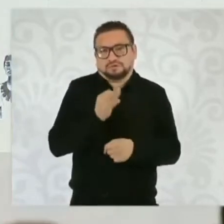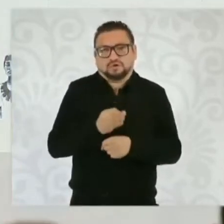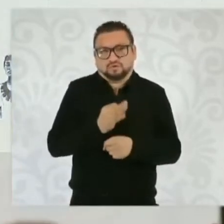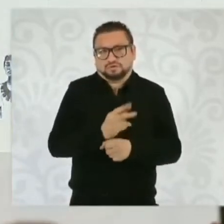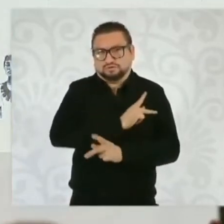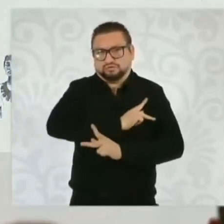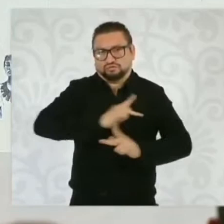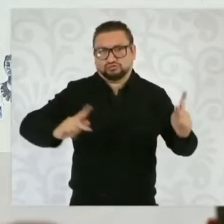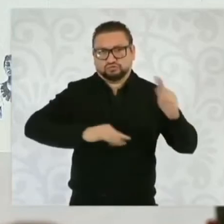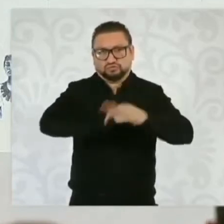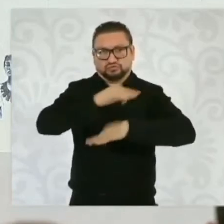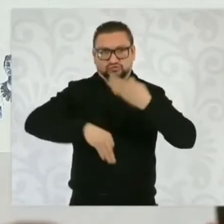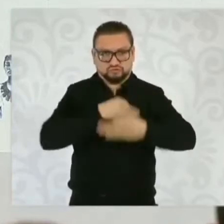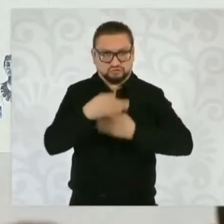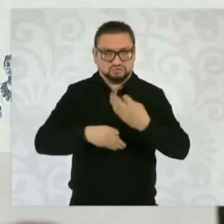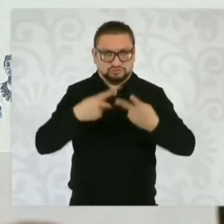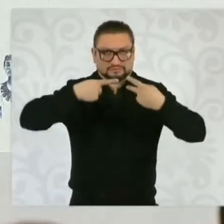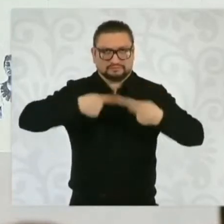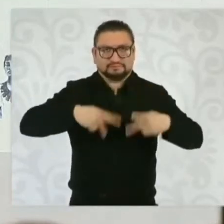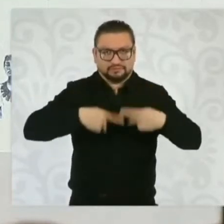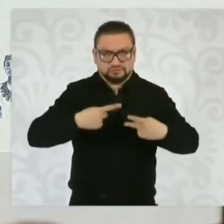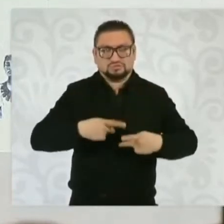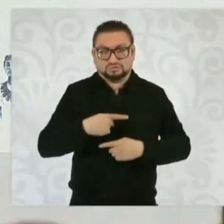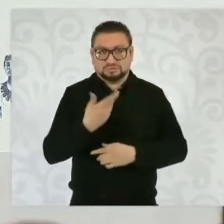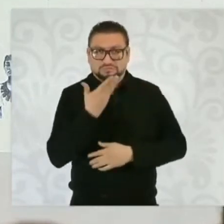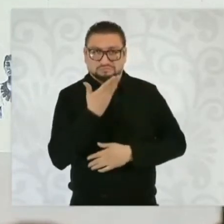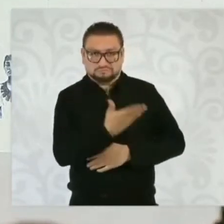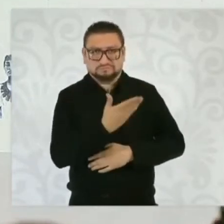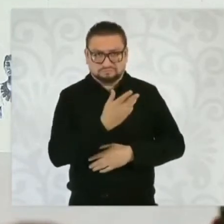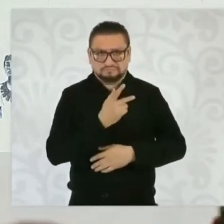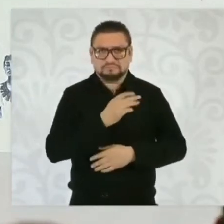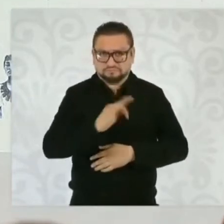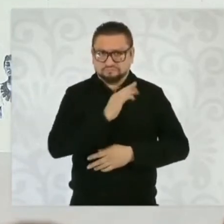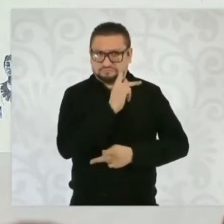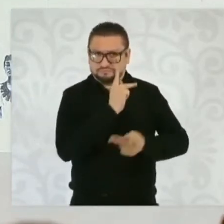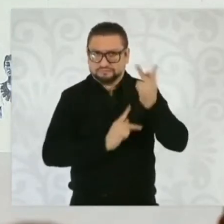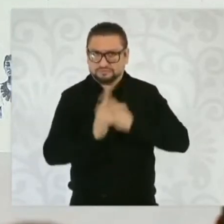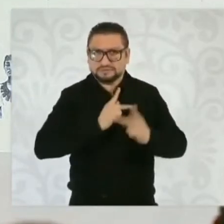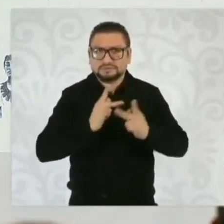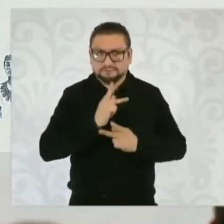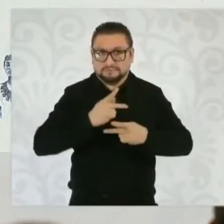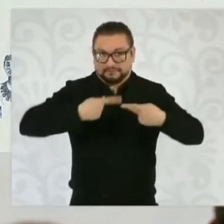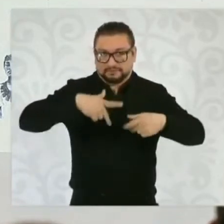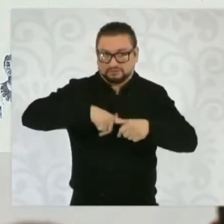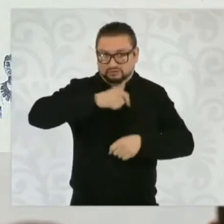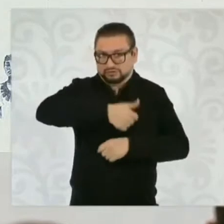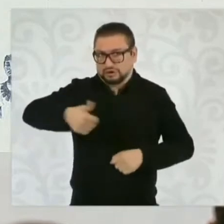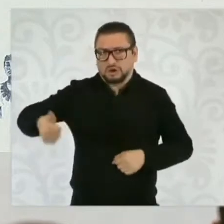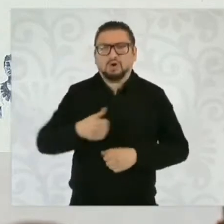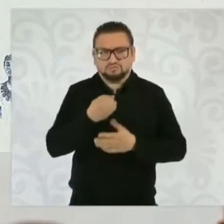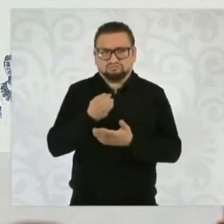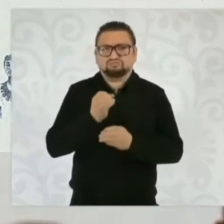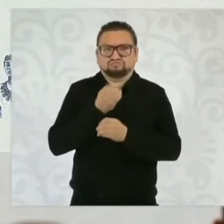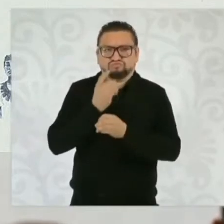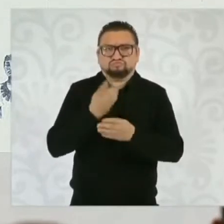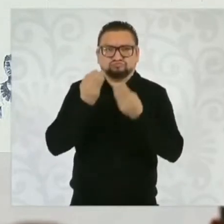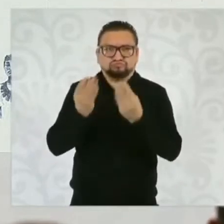momento todas las personas que solicitan préstamo personal lo están